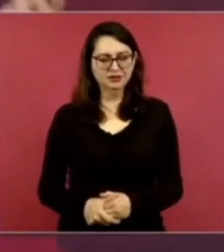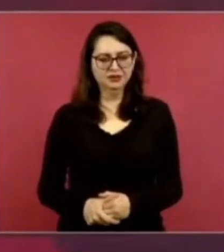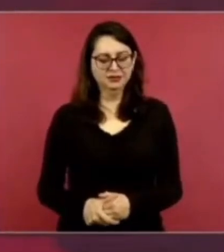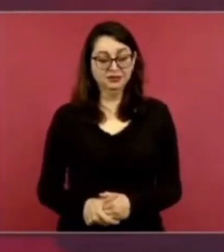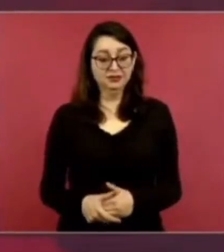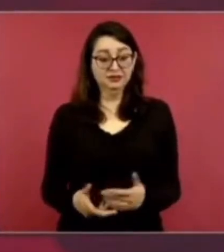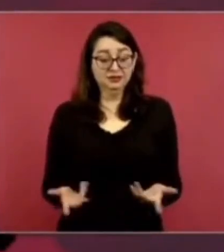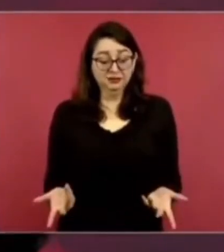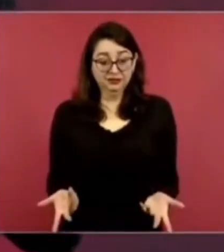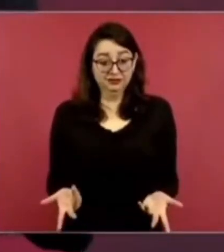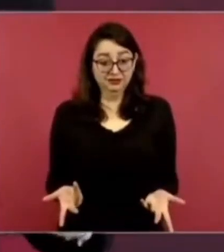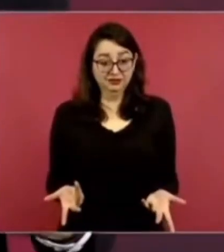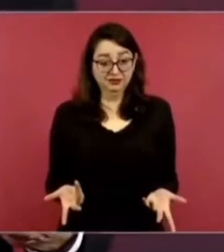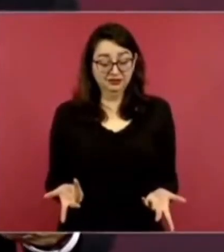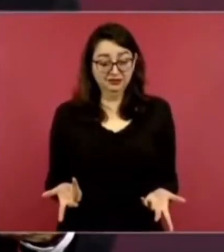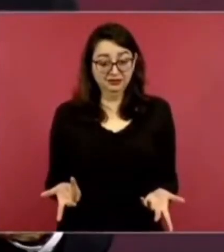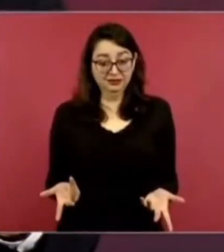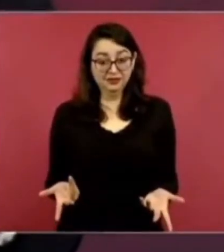Y